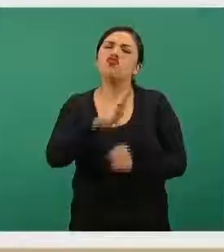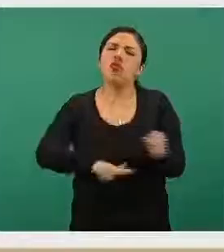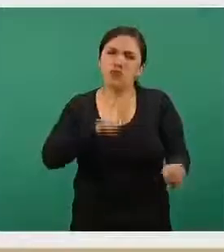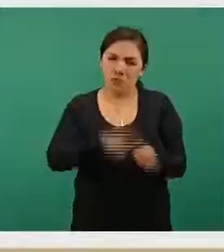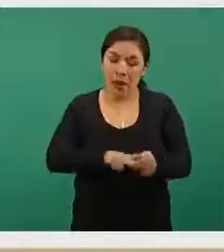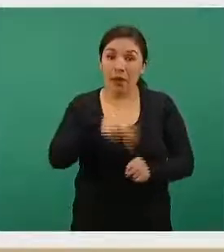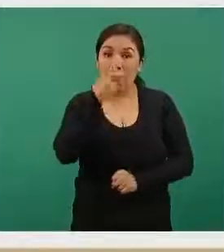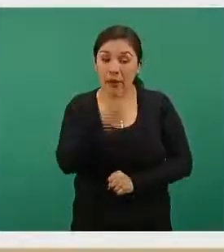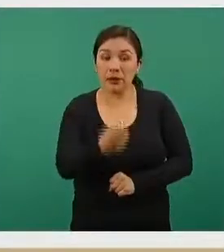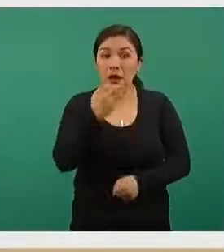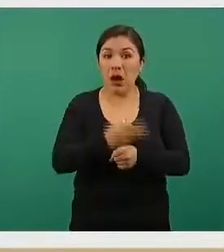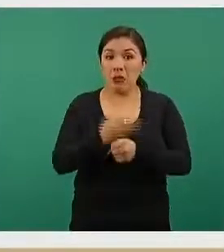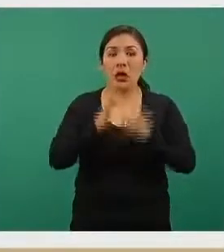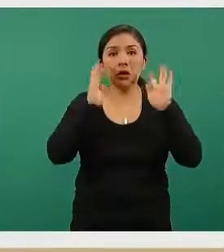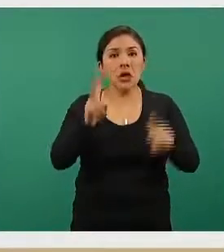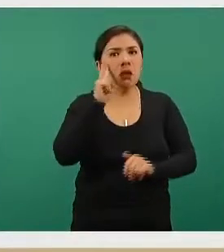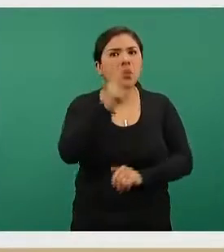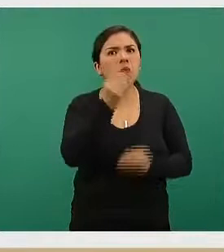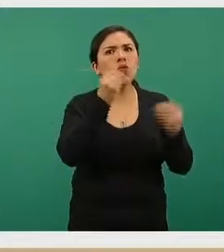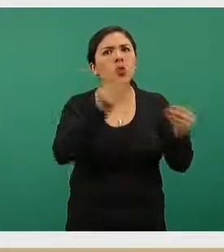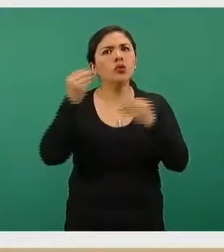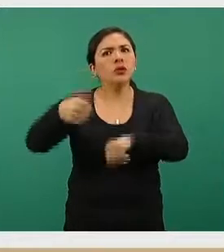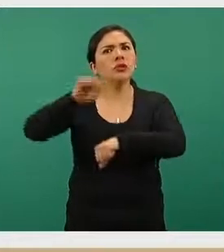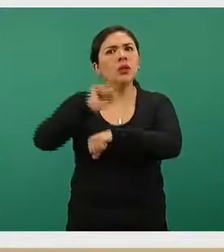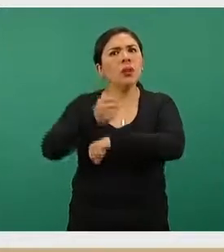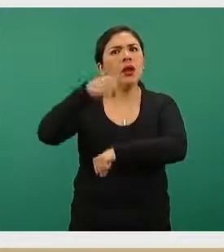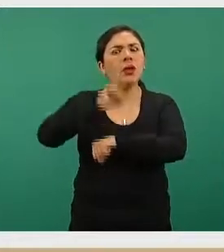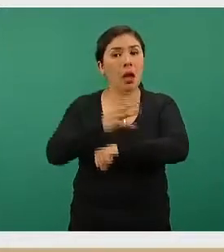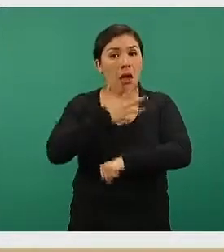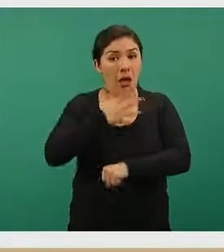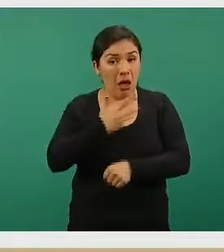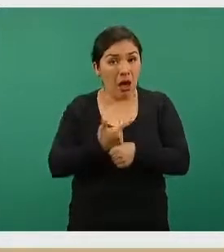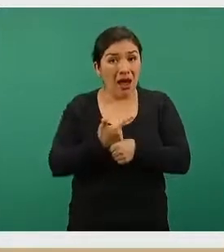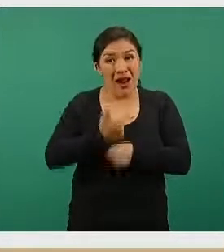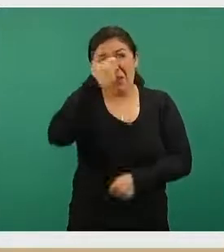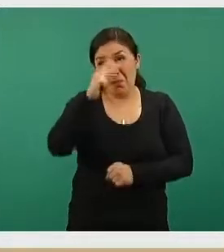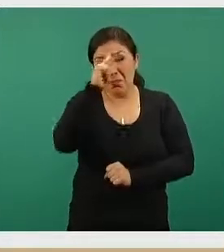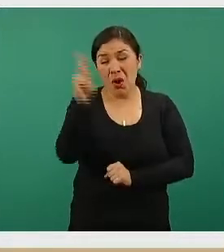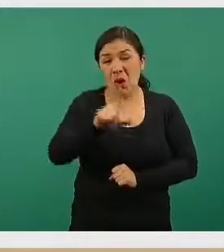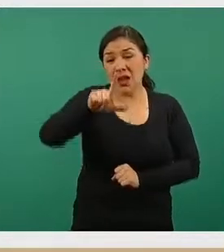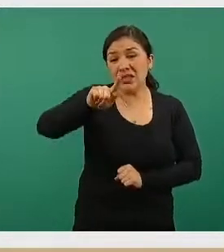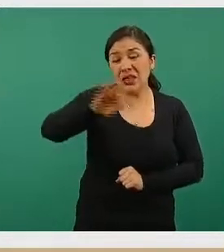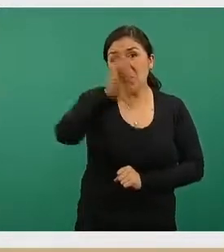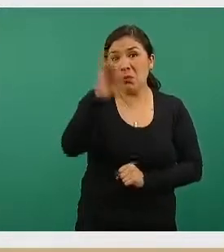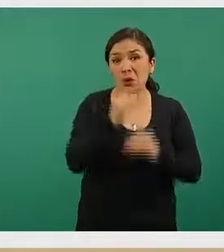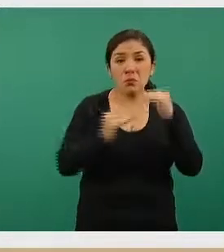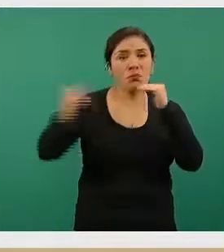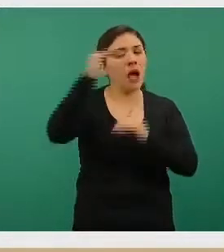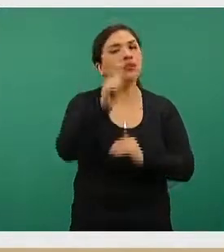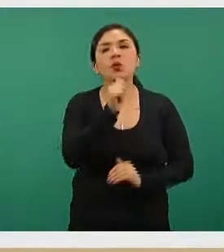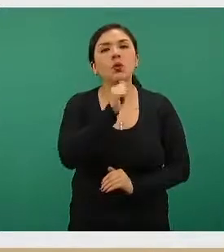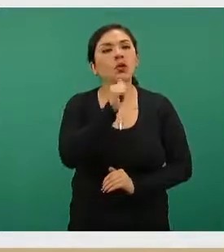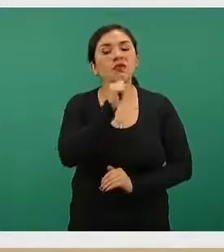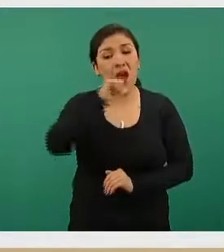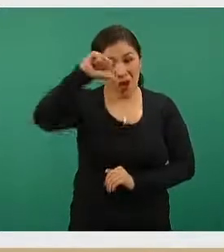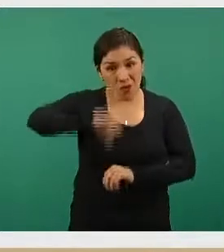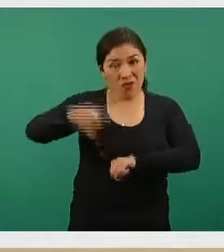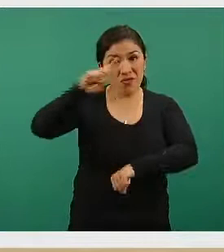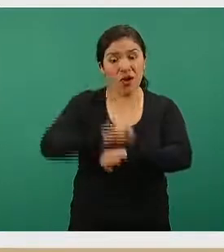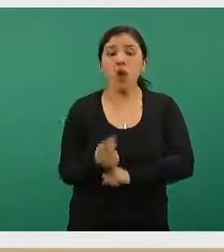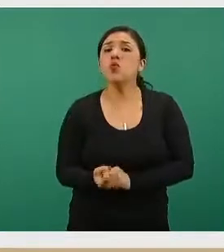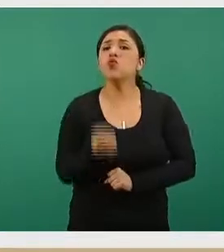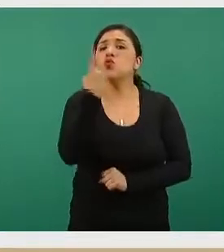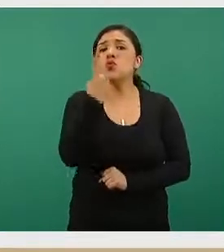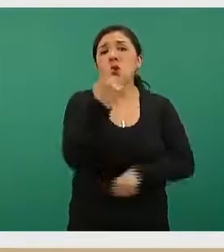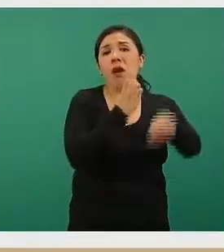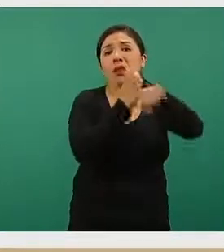hemos tenido entidades federativas que tengan una ocupación superior al 70%, y el día de hoy tenemos